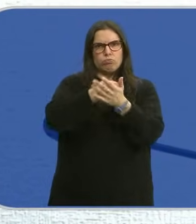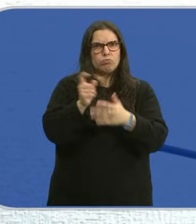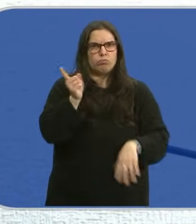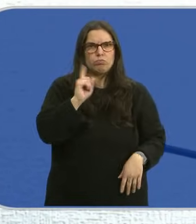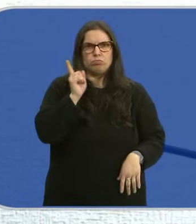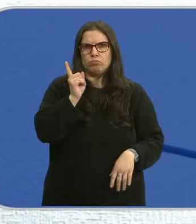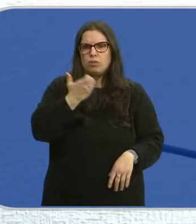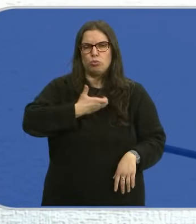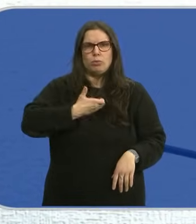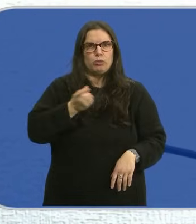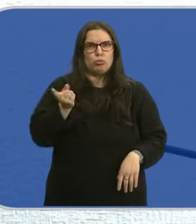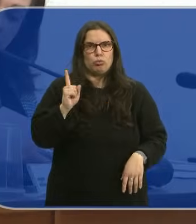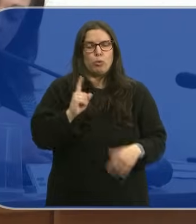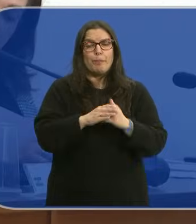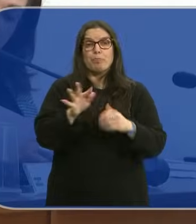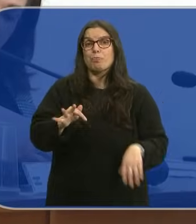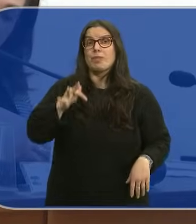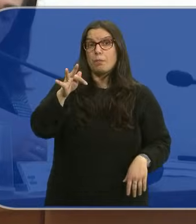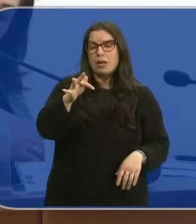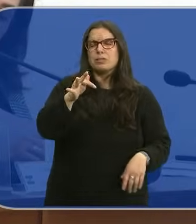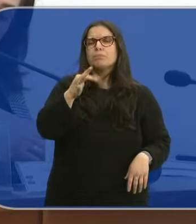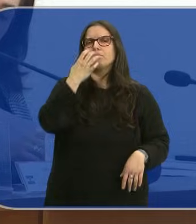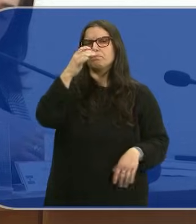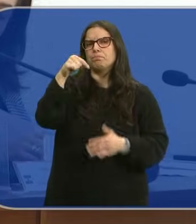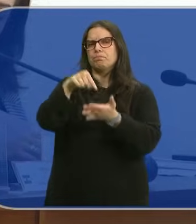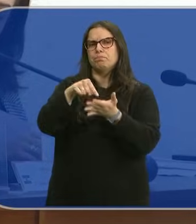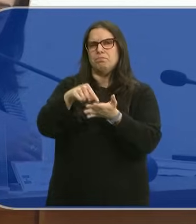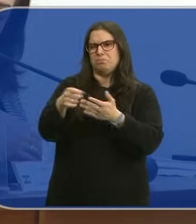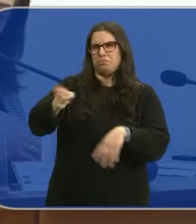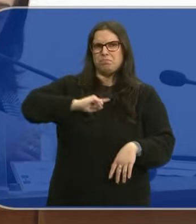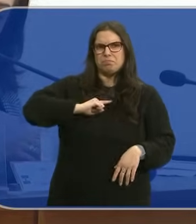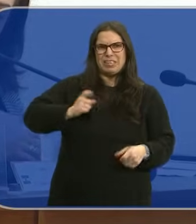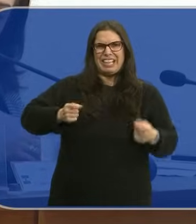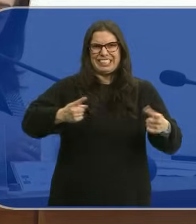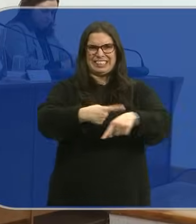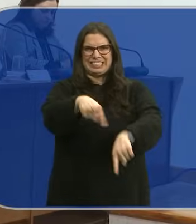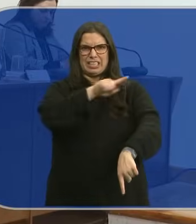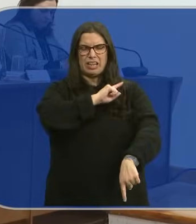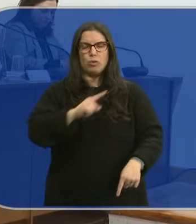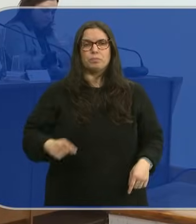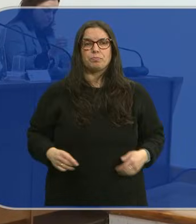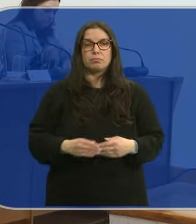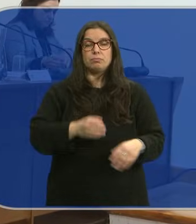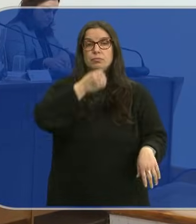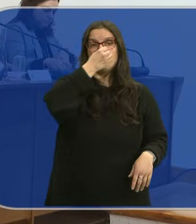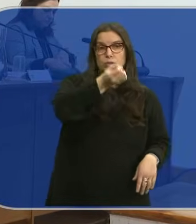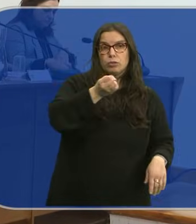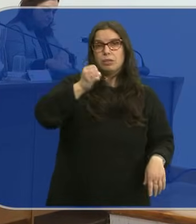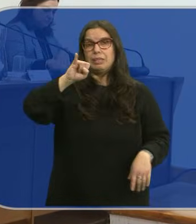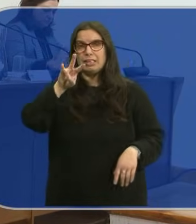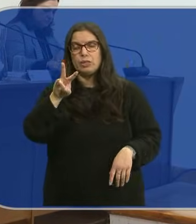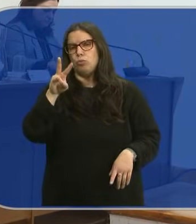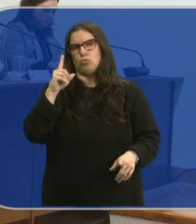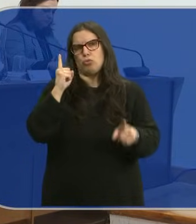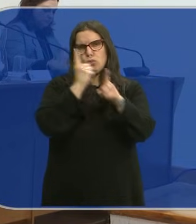desde las arcas municipales, y además que les reclaman un gasto desorbitado. Tanto PSOE como Izquierda Unida se